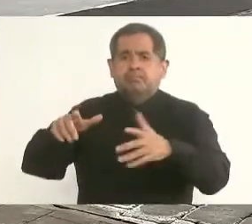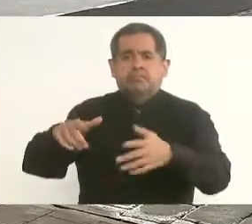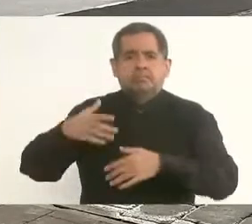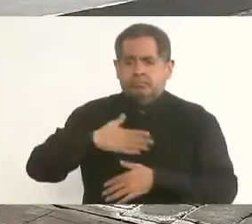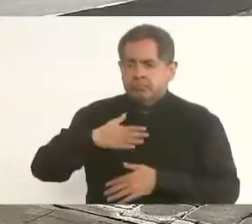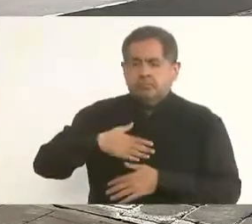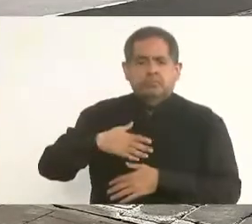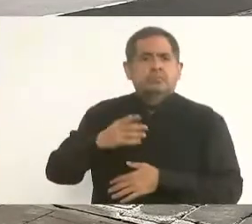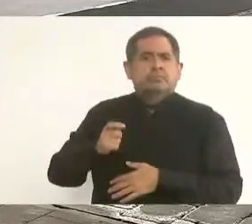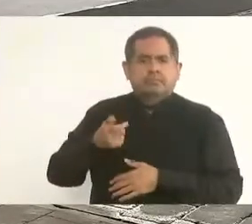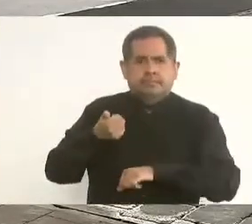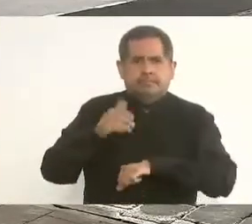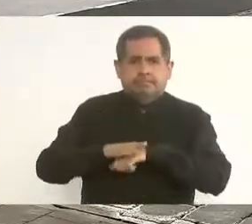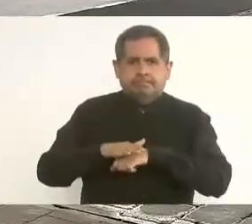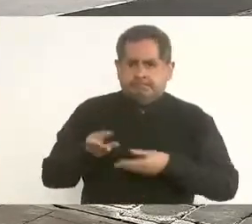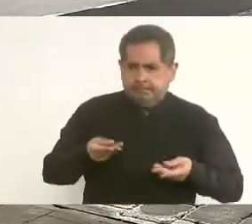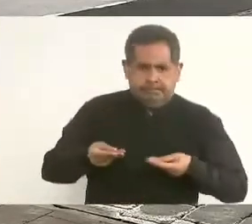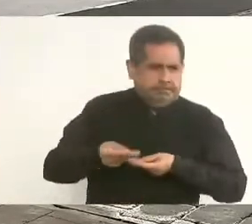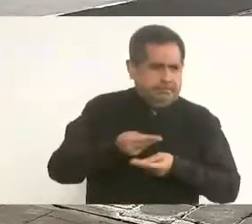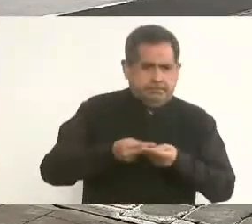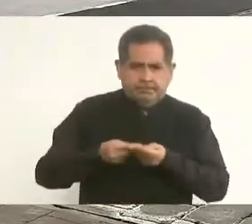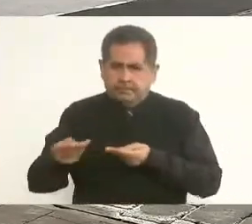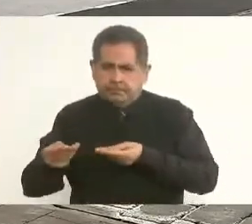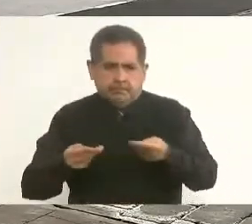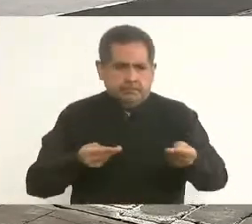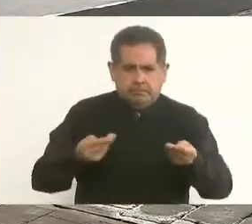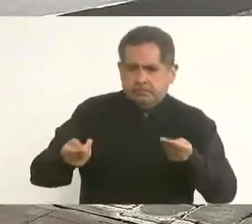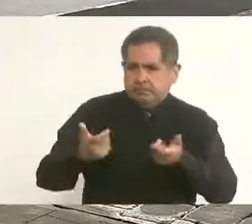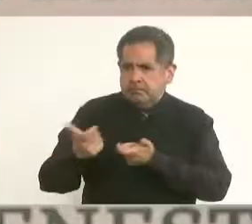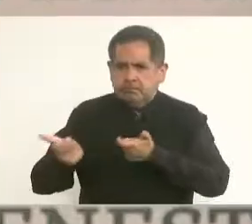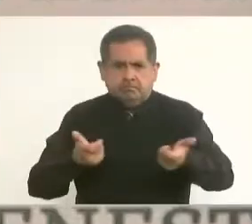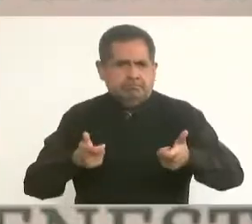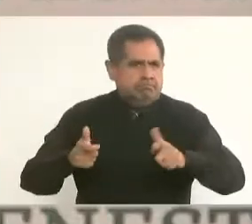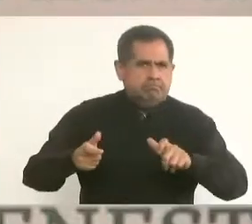simplemente administradores de los dineros del pueblo.